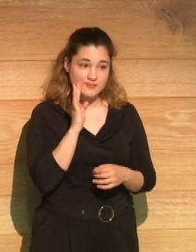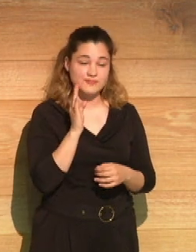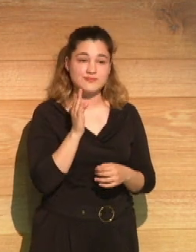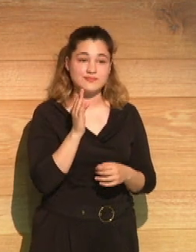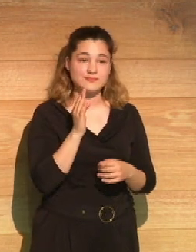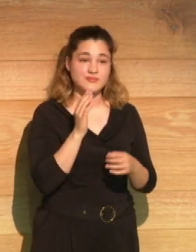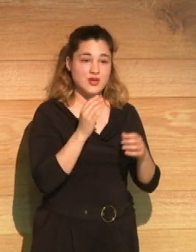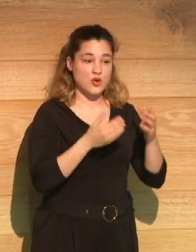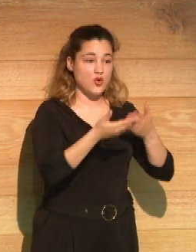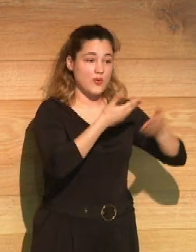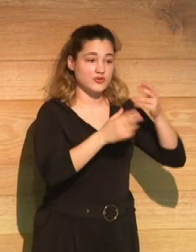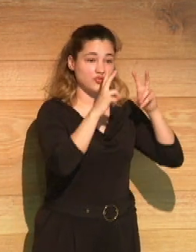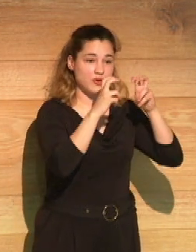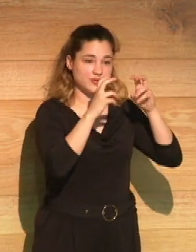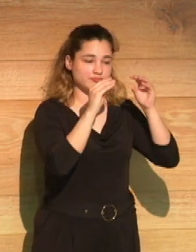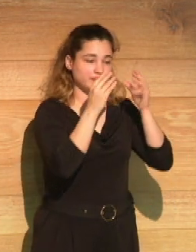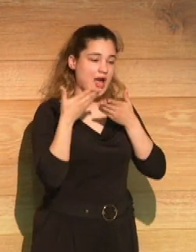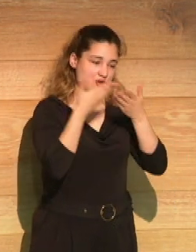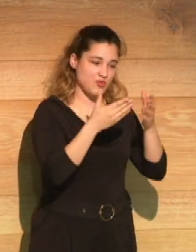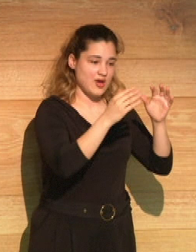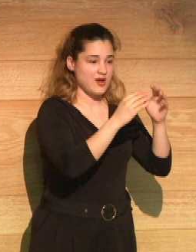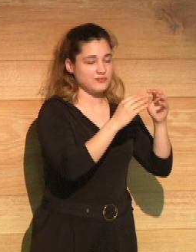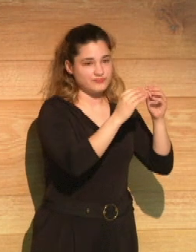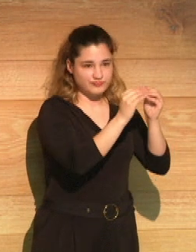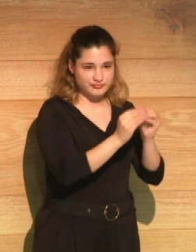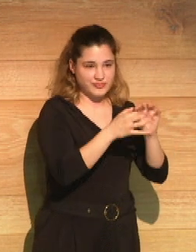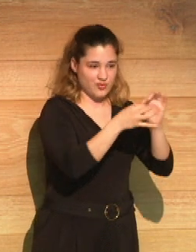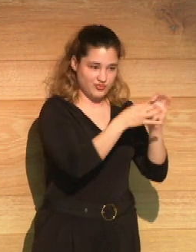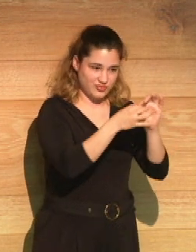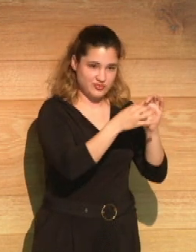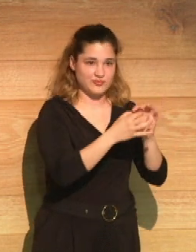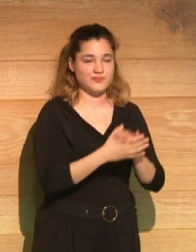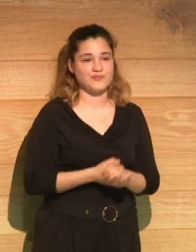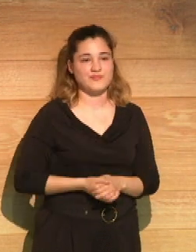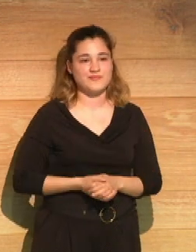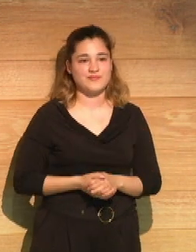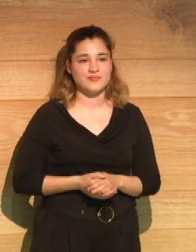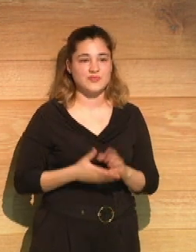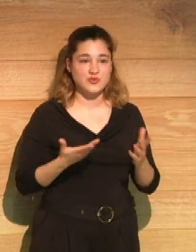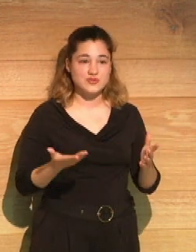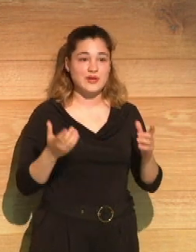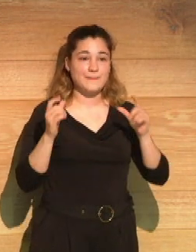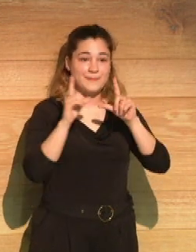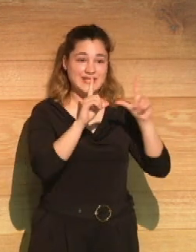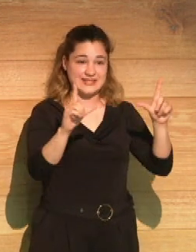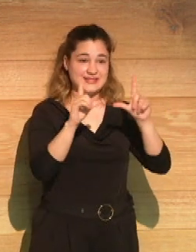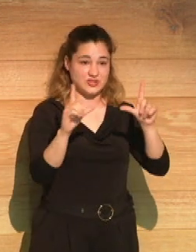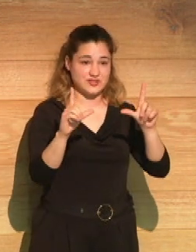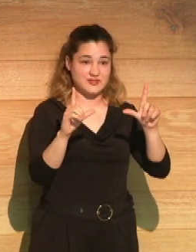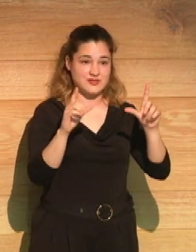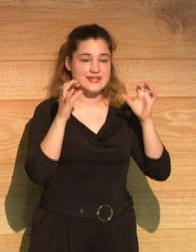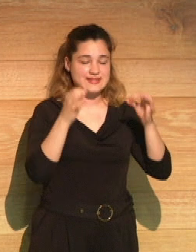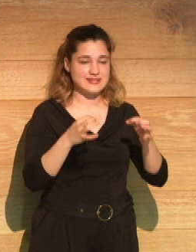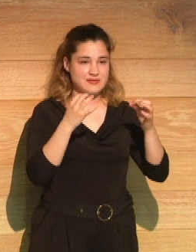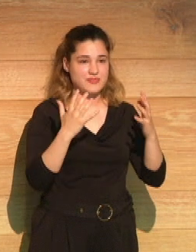crear nuevas colaboraciones, a crear nuevas alianzas. Así que estas presentaciones, este marketplace es siempre muy